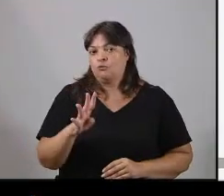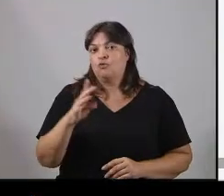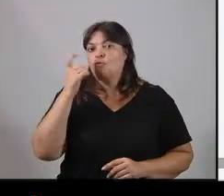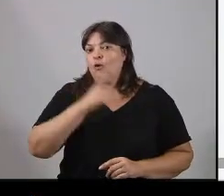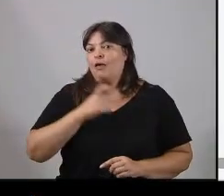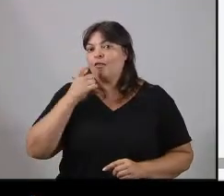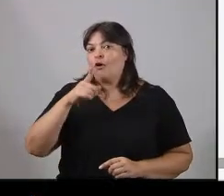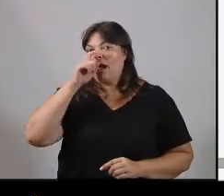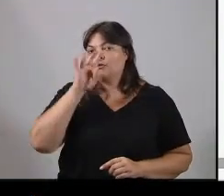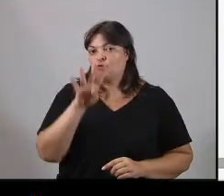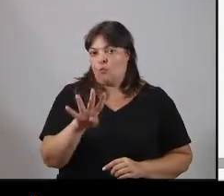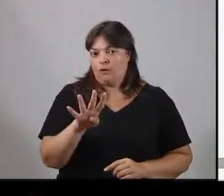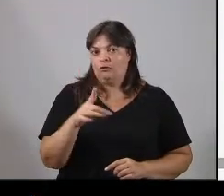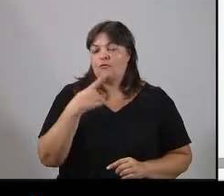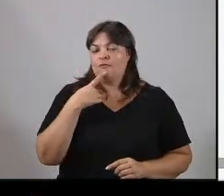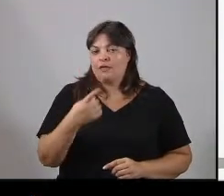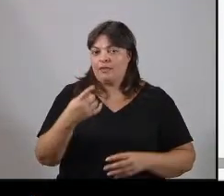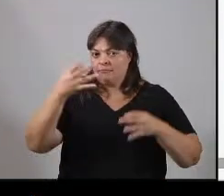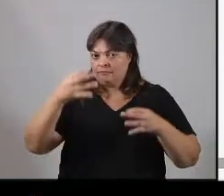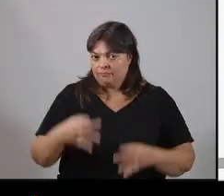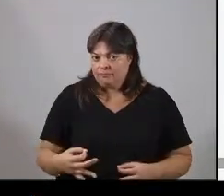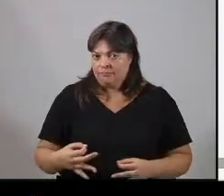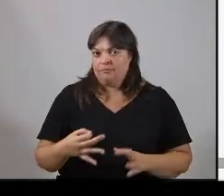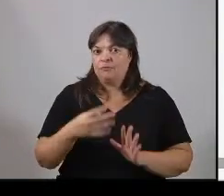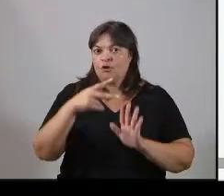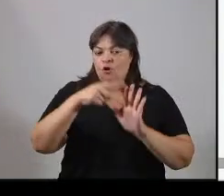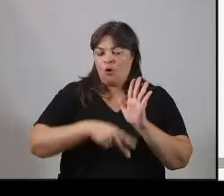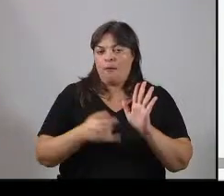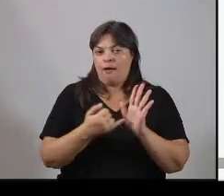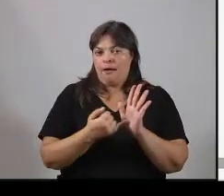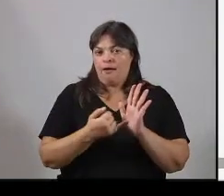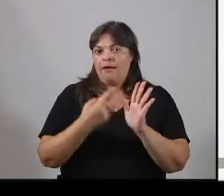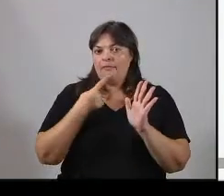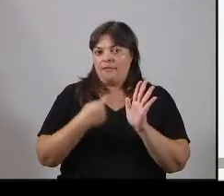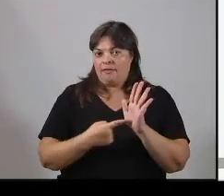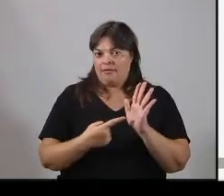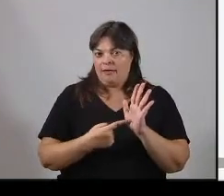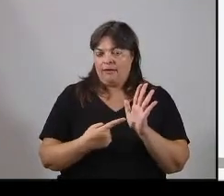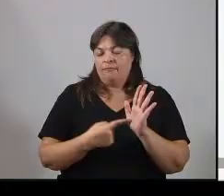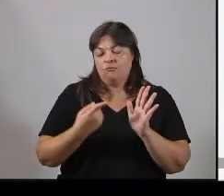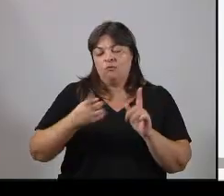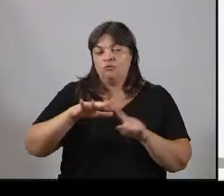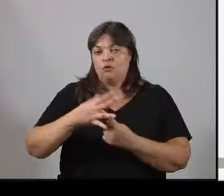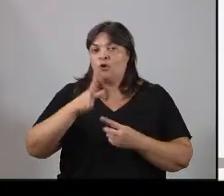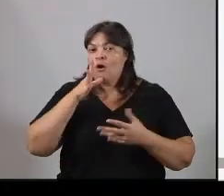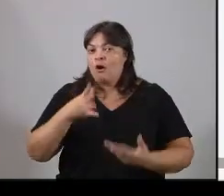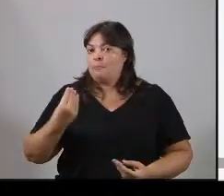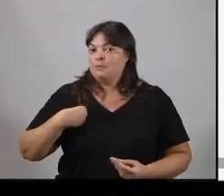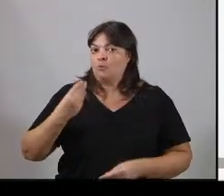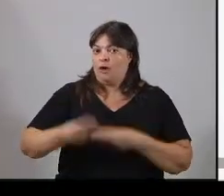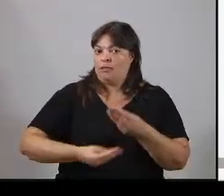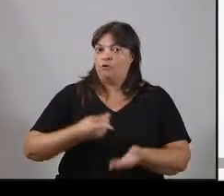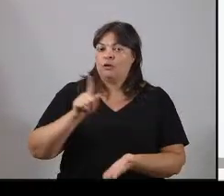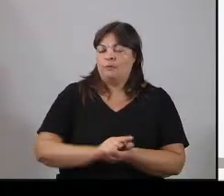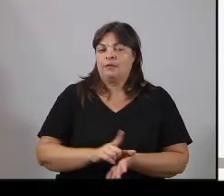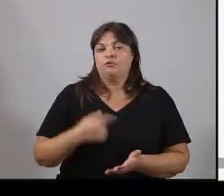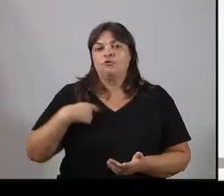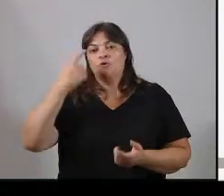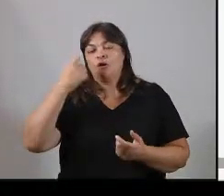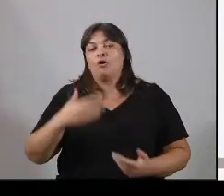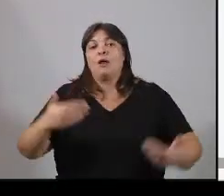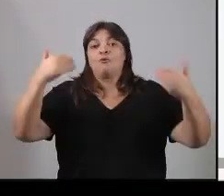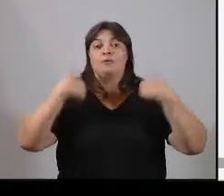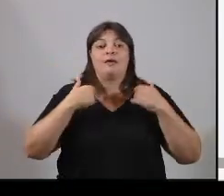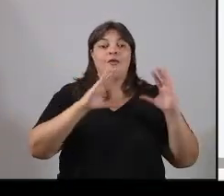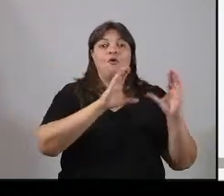años. Lo dice literal, establece esa regla. Pues vamos a hacer lo mismo en este caso. Creo que apelo a la responsabilidad de